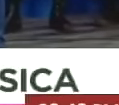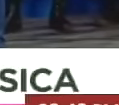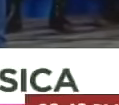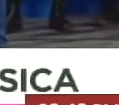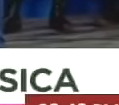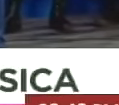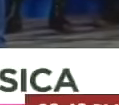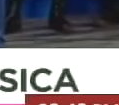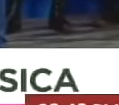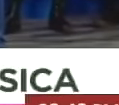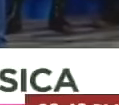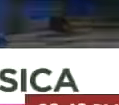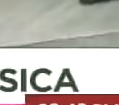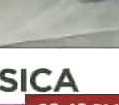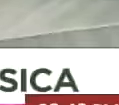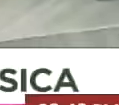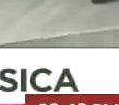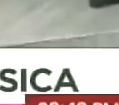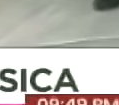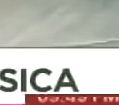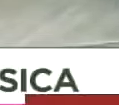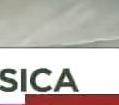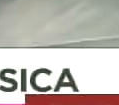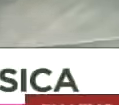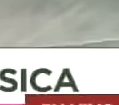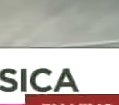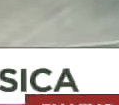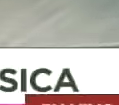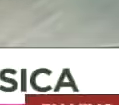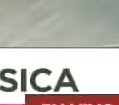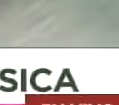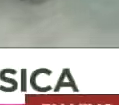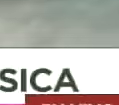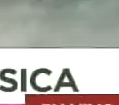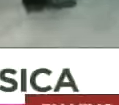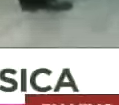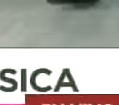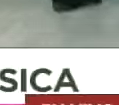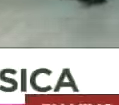seguro, mejor y seguro, mejor.